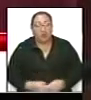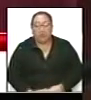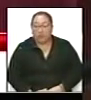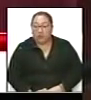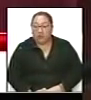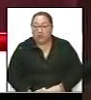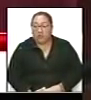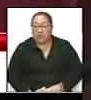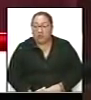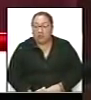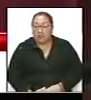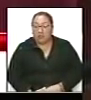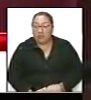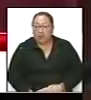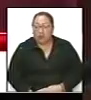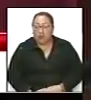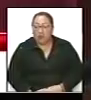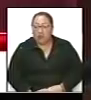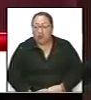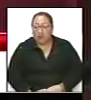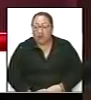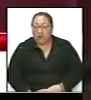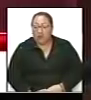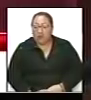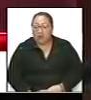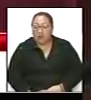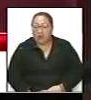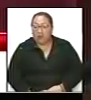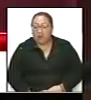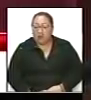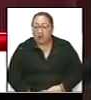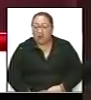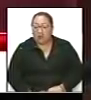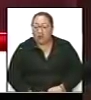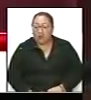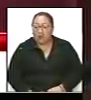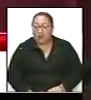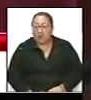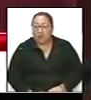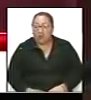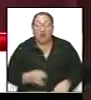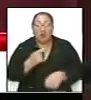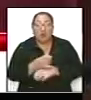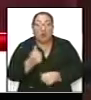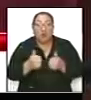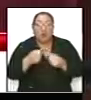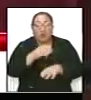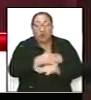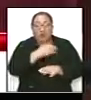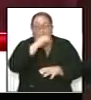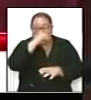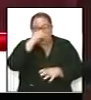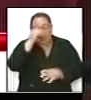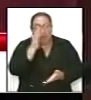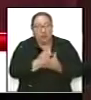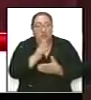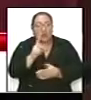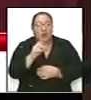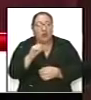en 4 palabras cómo funciona el delito de peculado, que se le acusa y por el cual ha sido condenado el señor